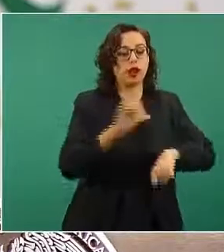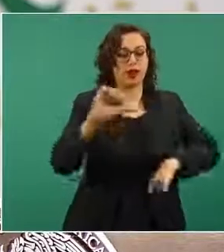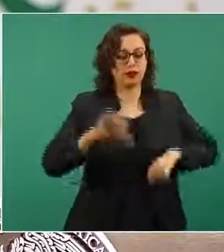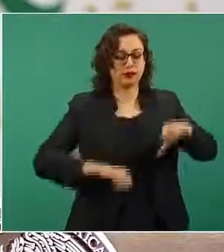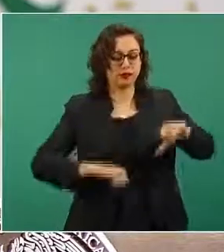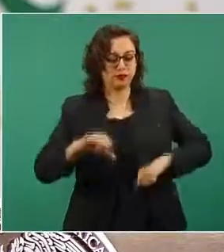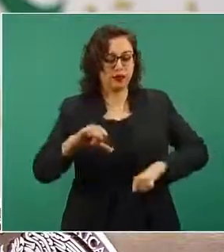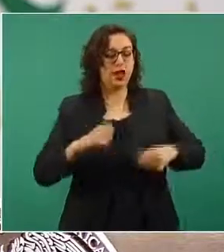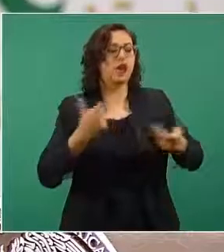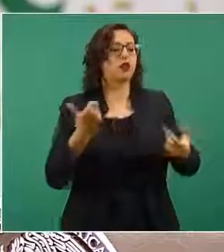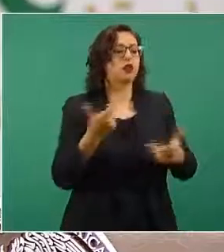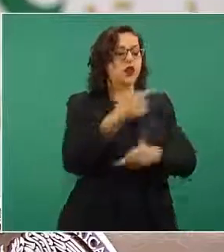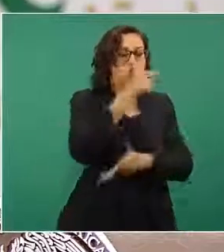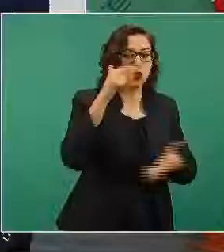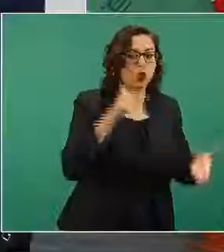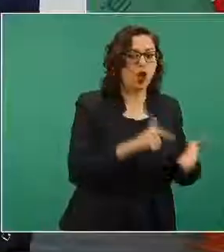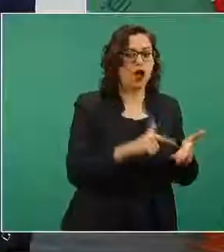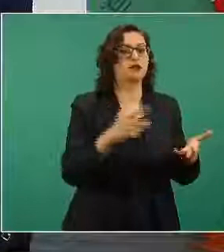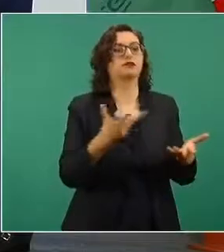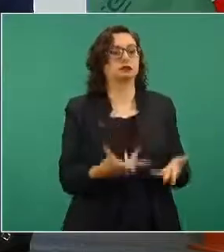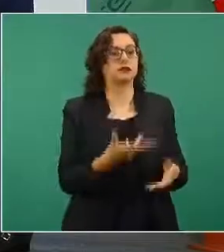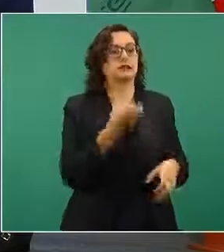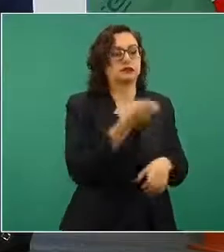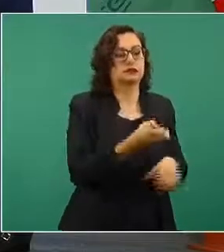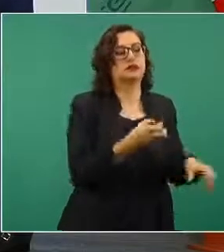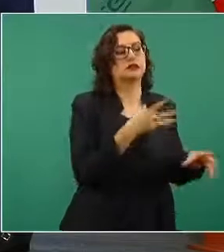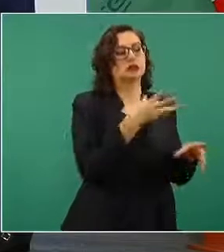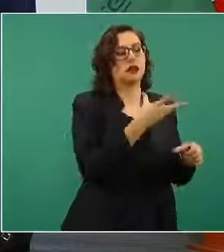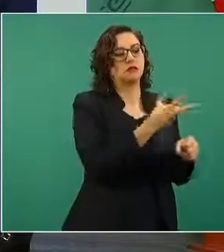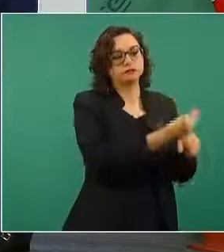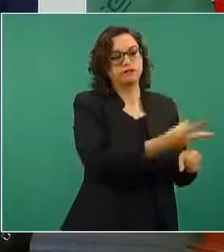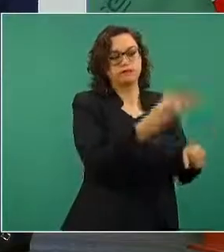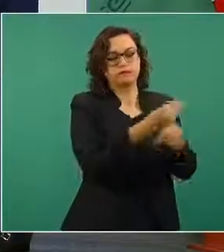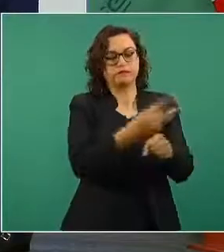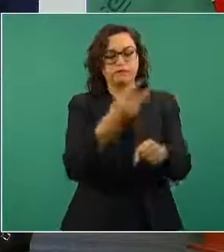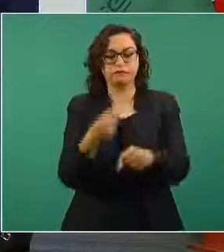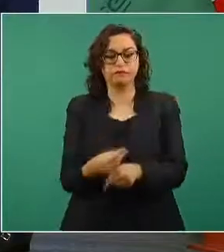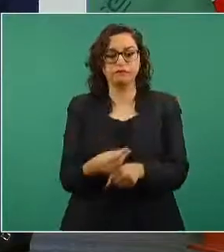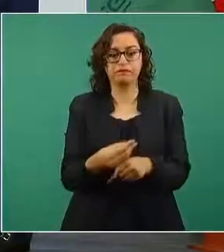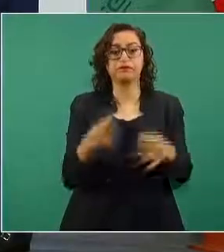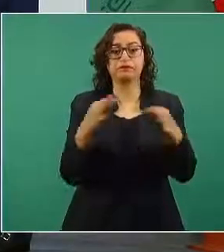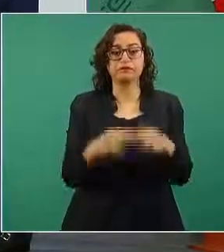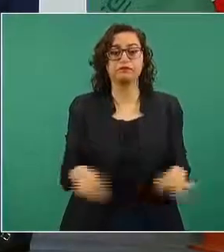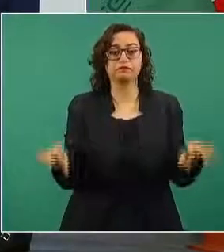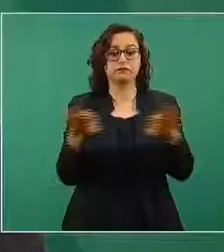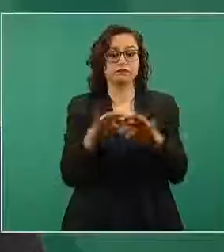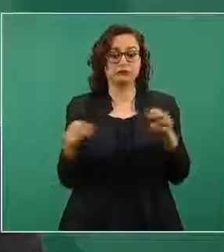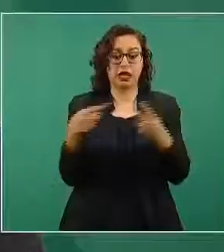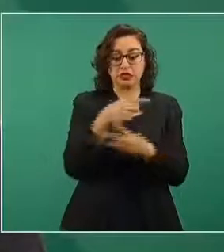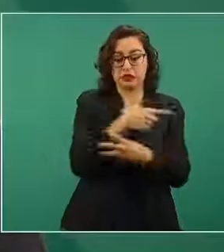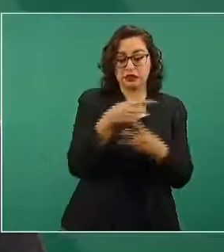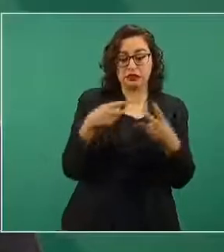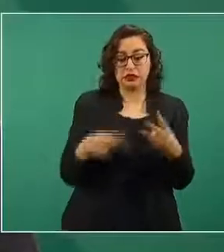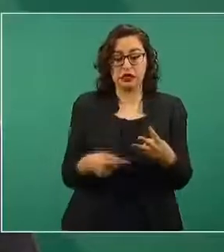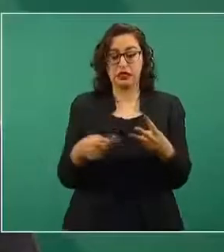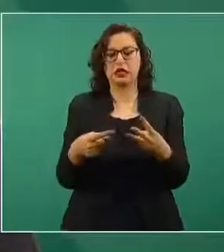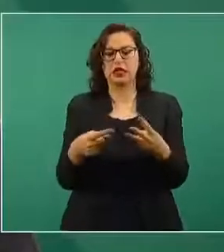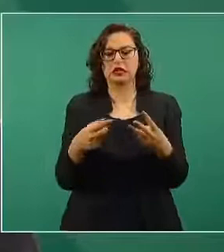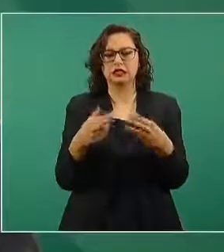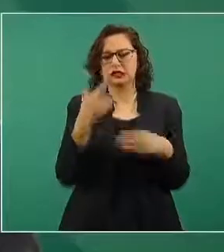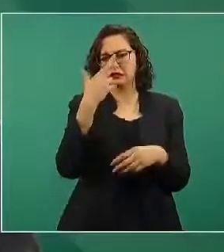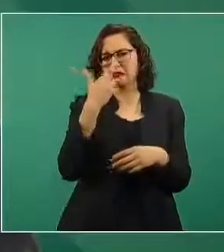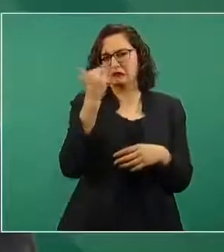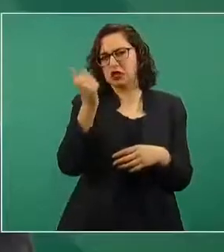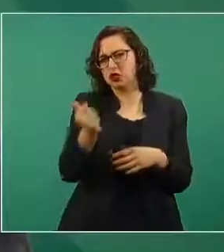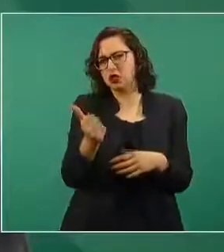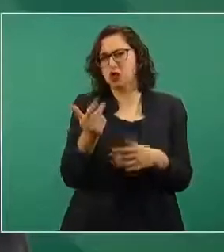en donde convergen las personas, con la conciencia clara de que hay 3 razones fundamentales por las que las personas acuden al espacio